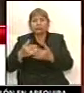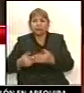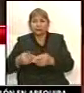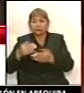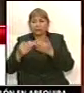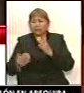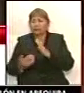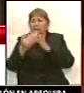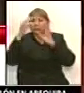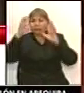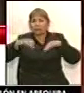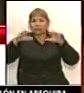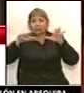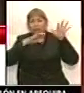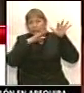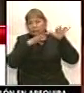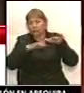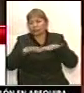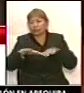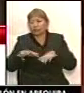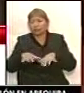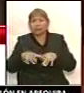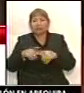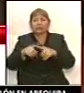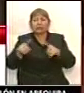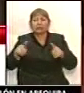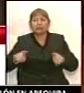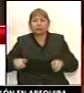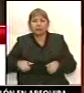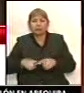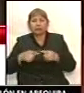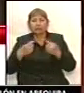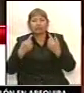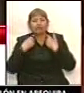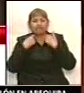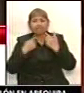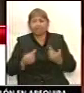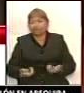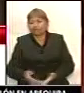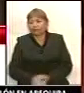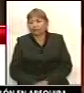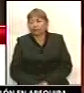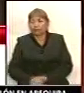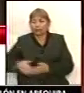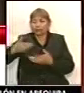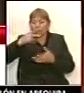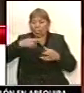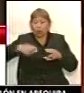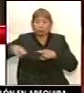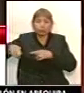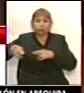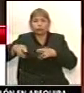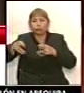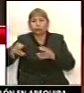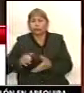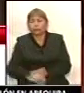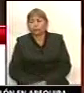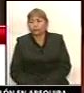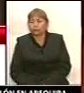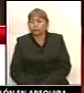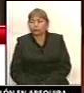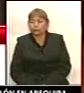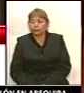frente al fenómeno del Niño, sus terrenos, han perdido sus canales de regadío, sus...